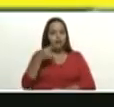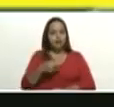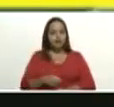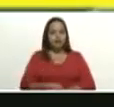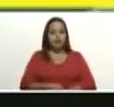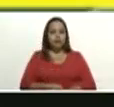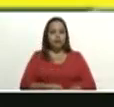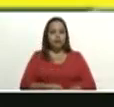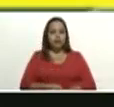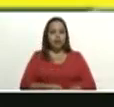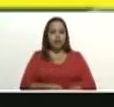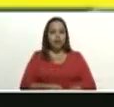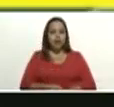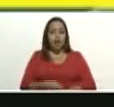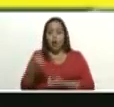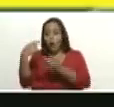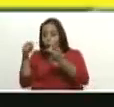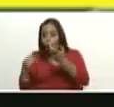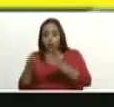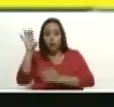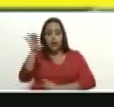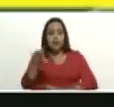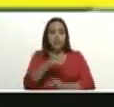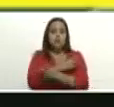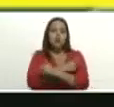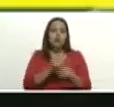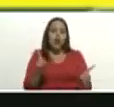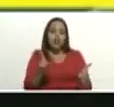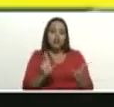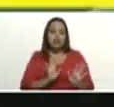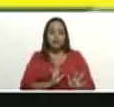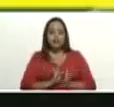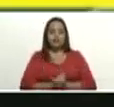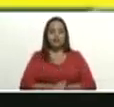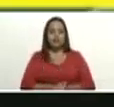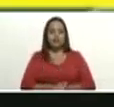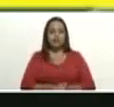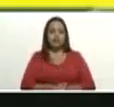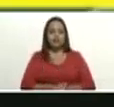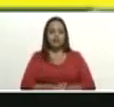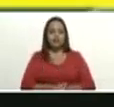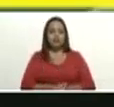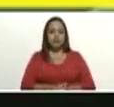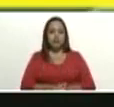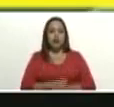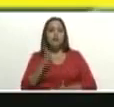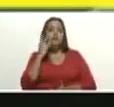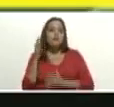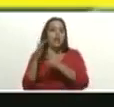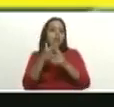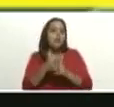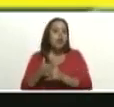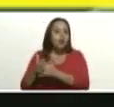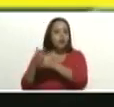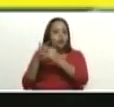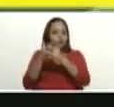a las llamadas democracias de algunos países, como Estados Unidos de